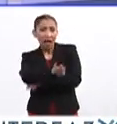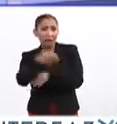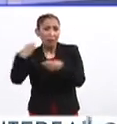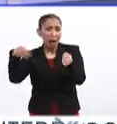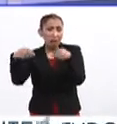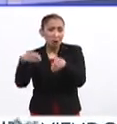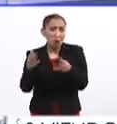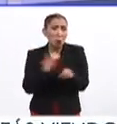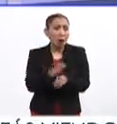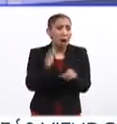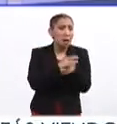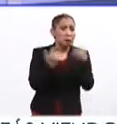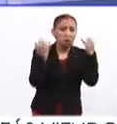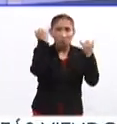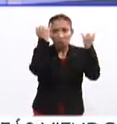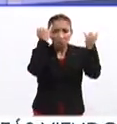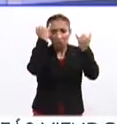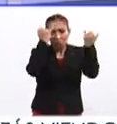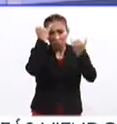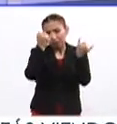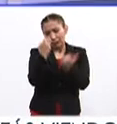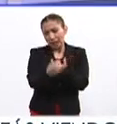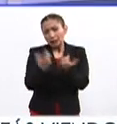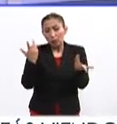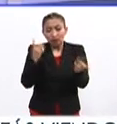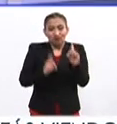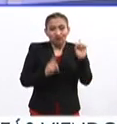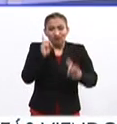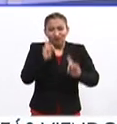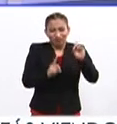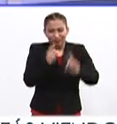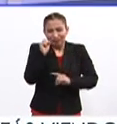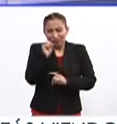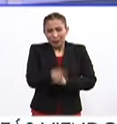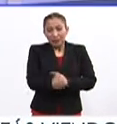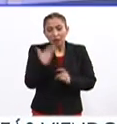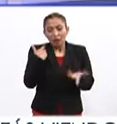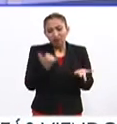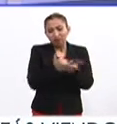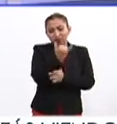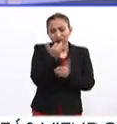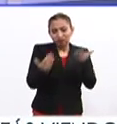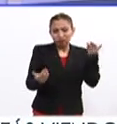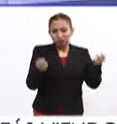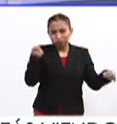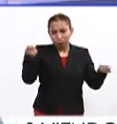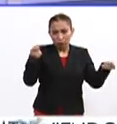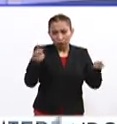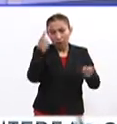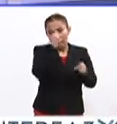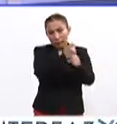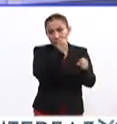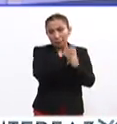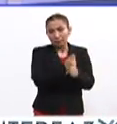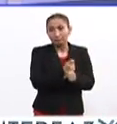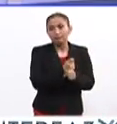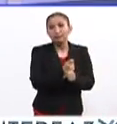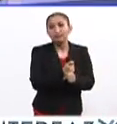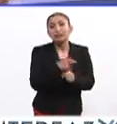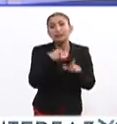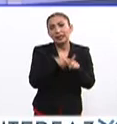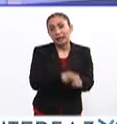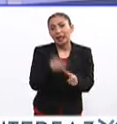de plástico y todo lo que conlleva esto dentro de el equilibrio de, en primer lugar,